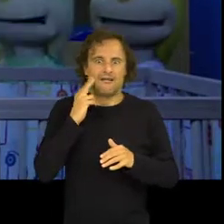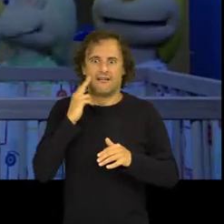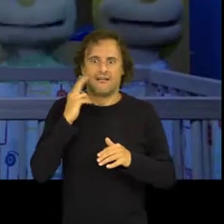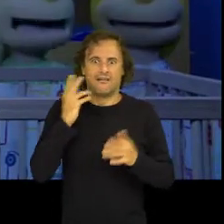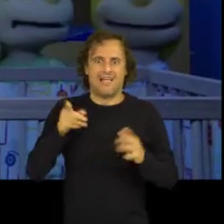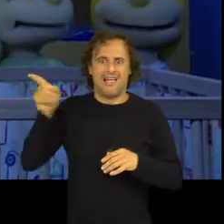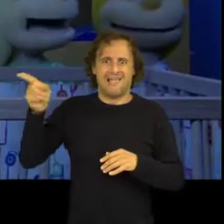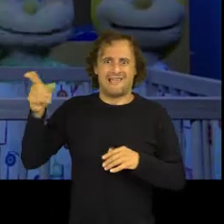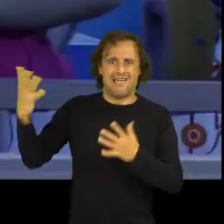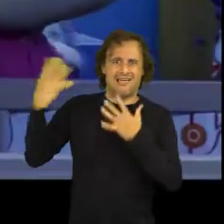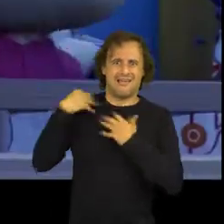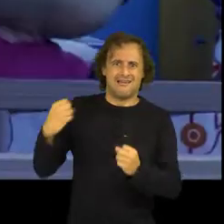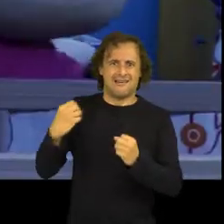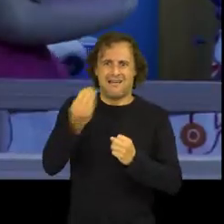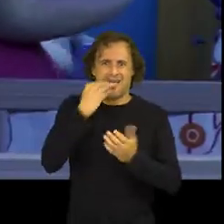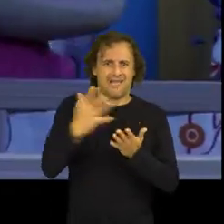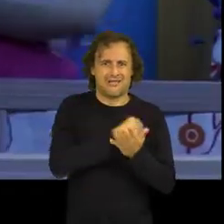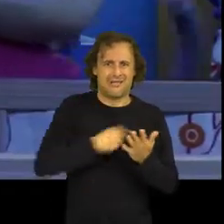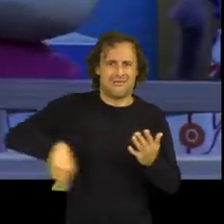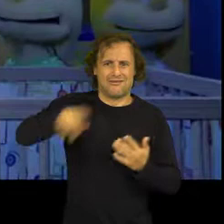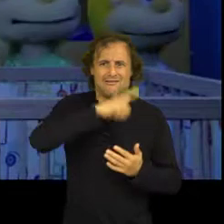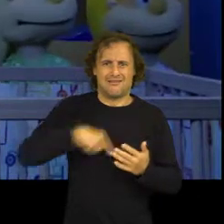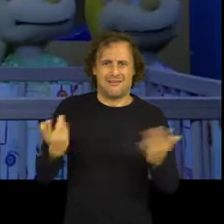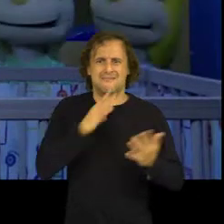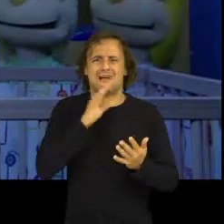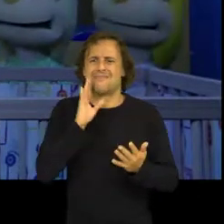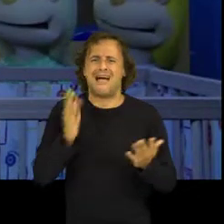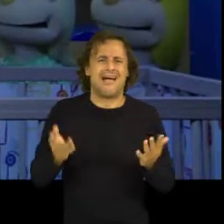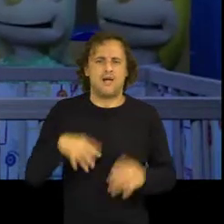Vai nos papar a todos! Mamá!